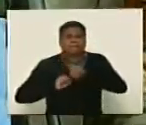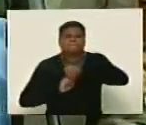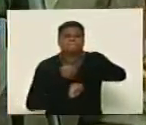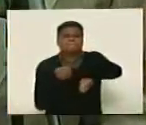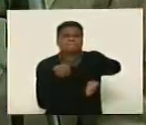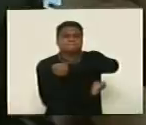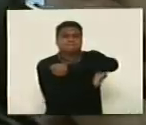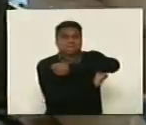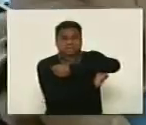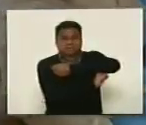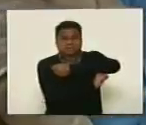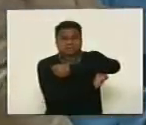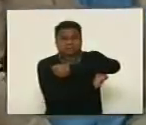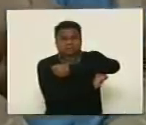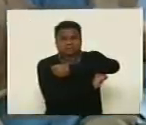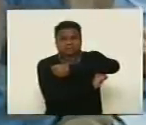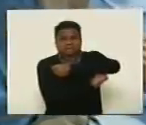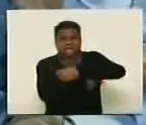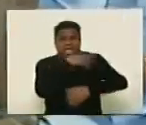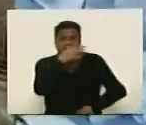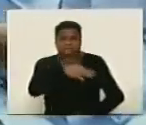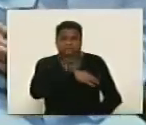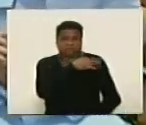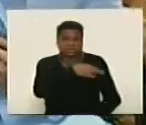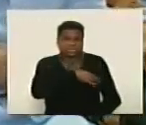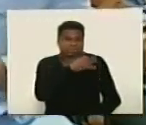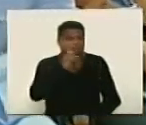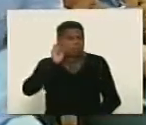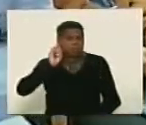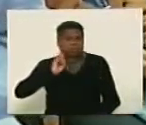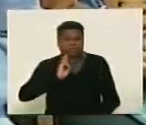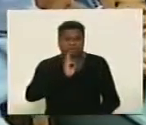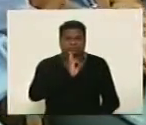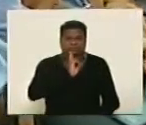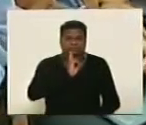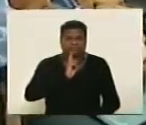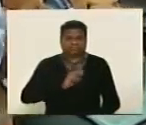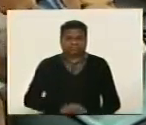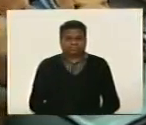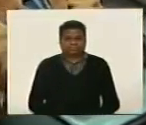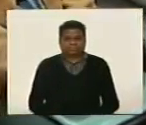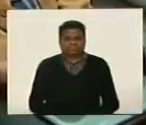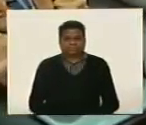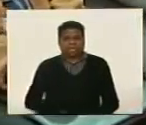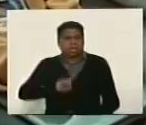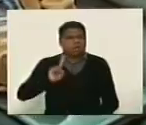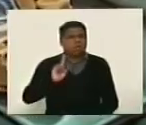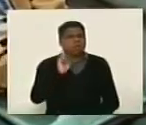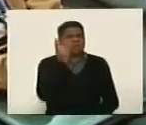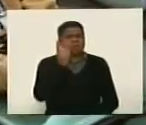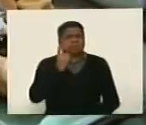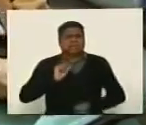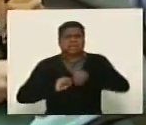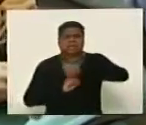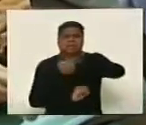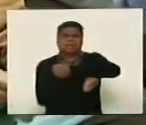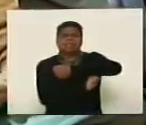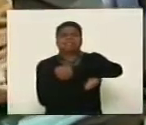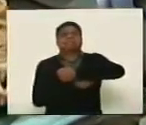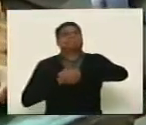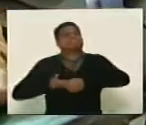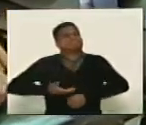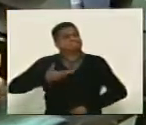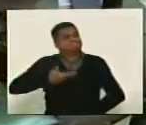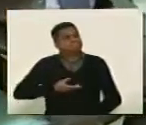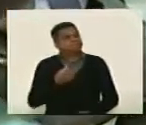material al socialismo bolivariano. Que sea una de esas bases materiales. Esa es